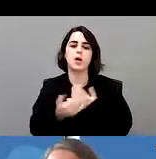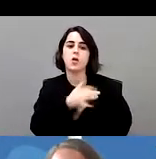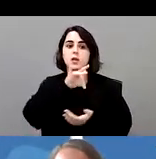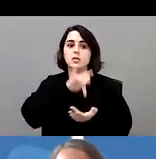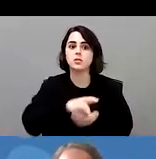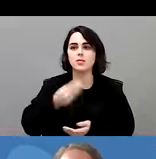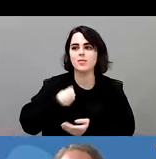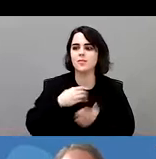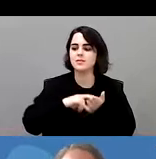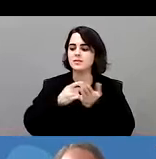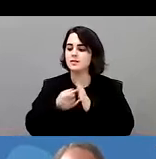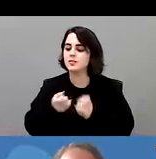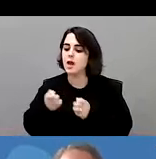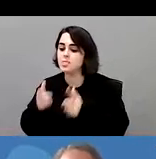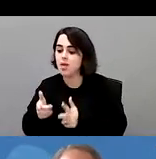que si ponemos un sistema